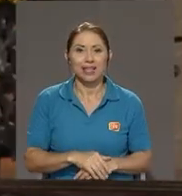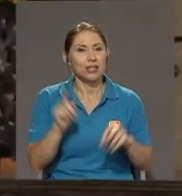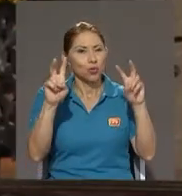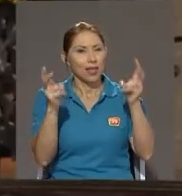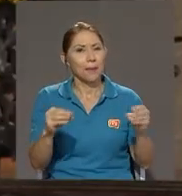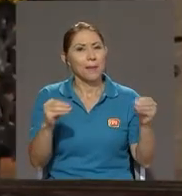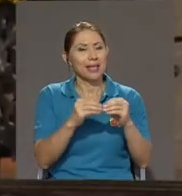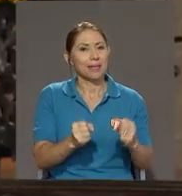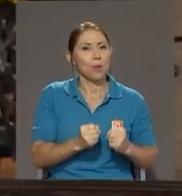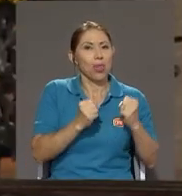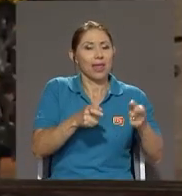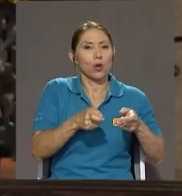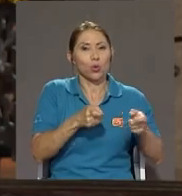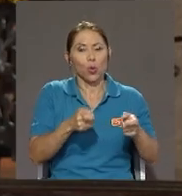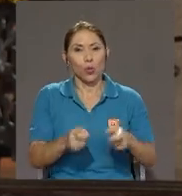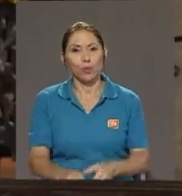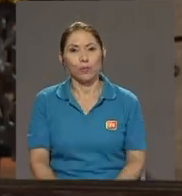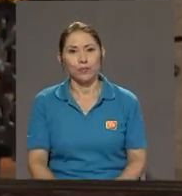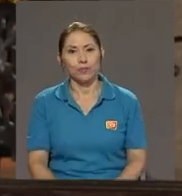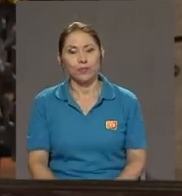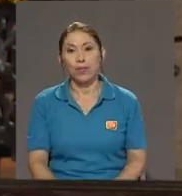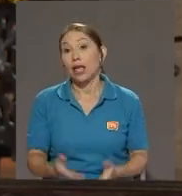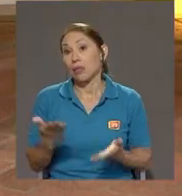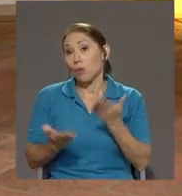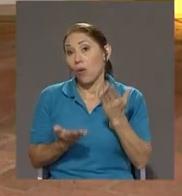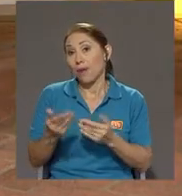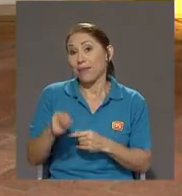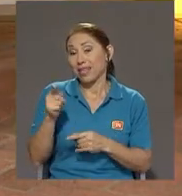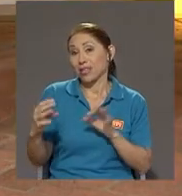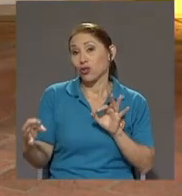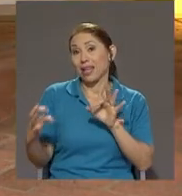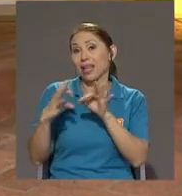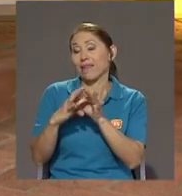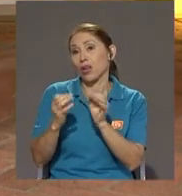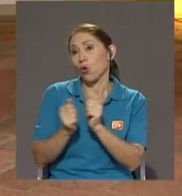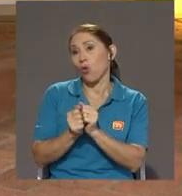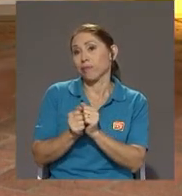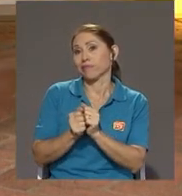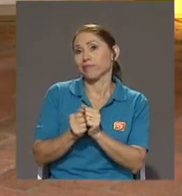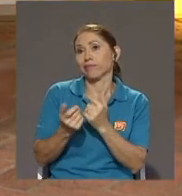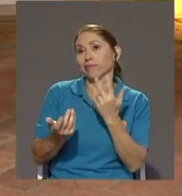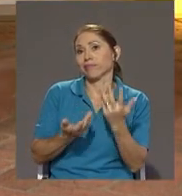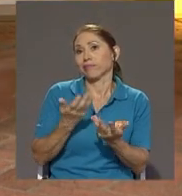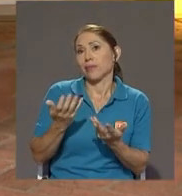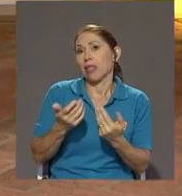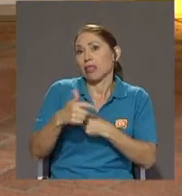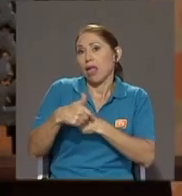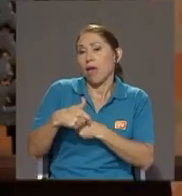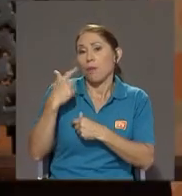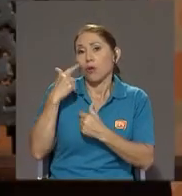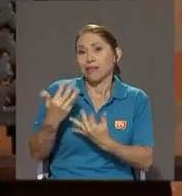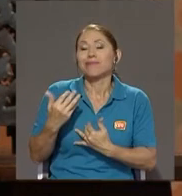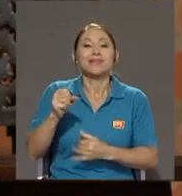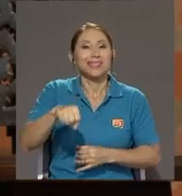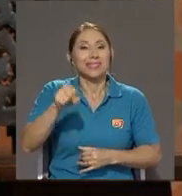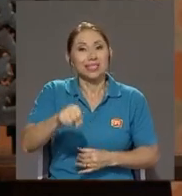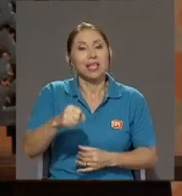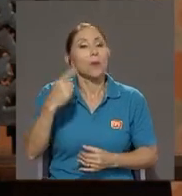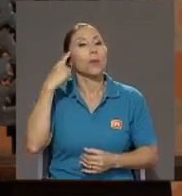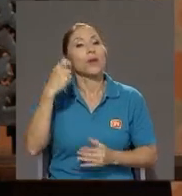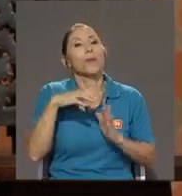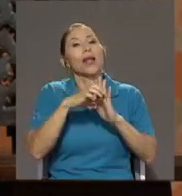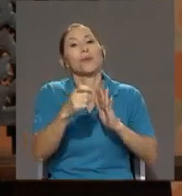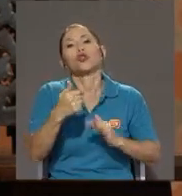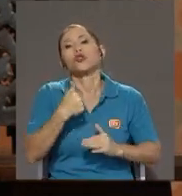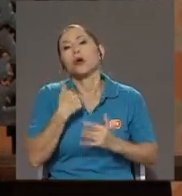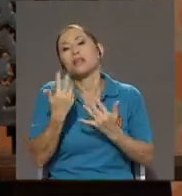de poder y control. Sí, probablemente, porque los tendré, esperaré más tiempo para tenerlos, los tendré cuando me siento más